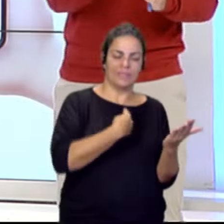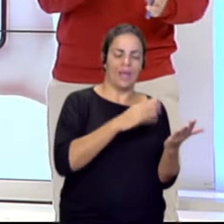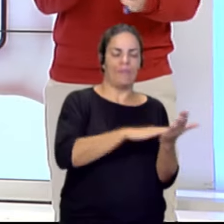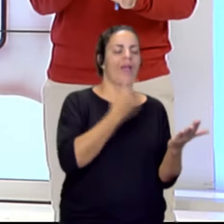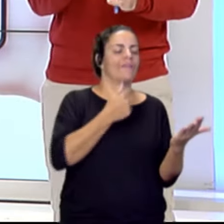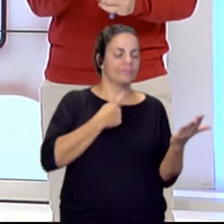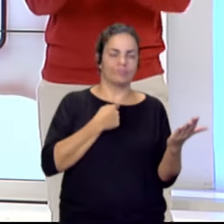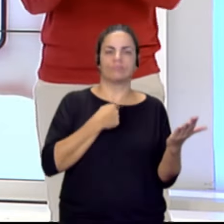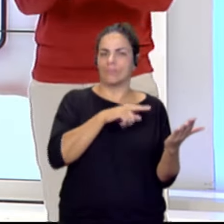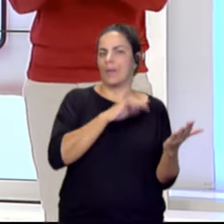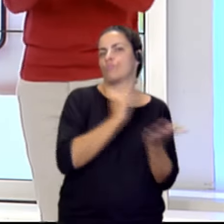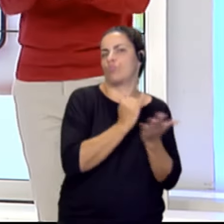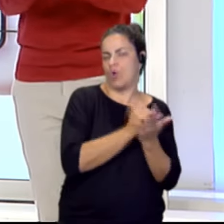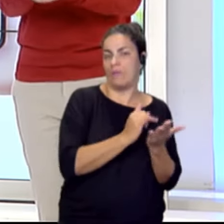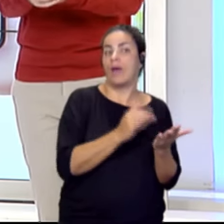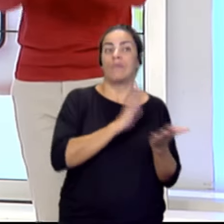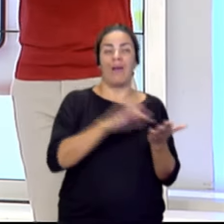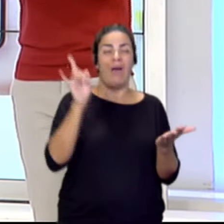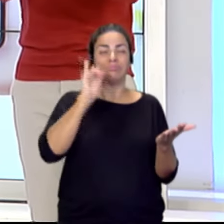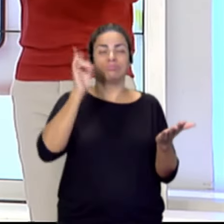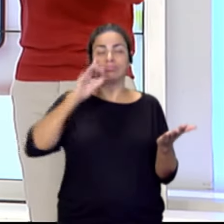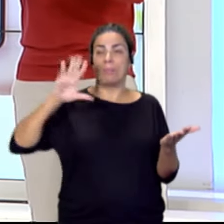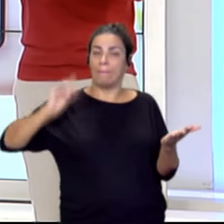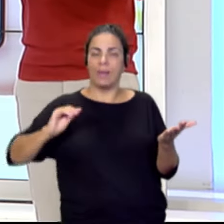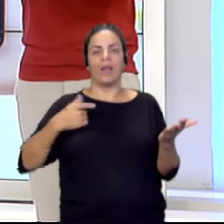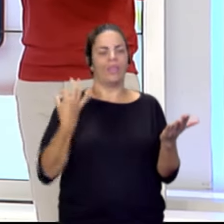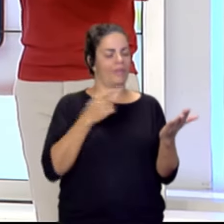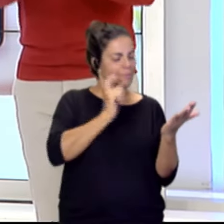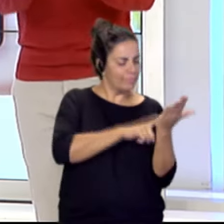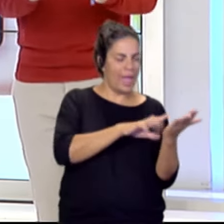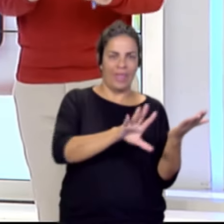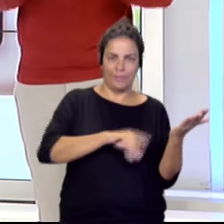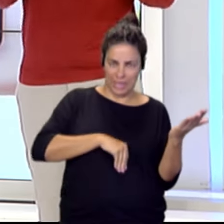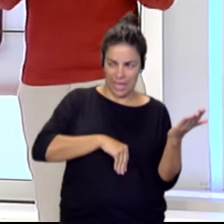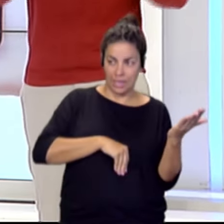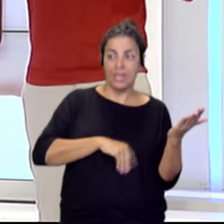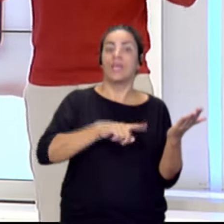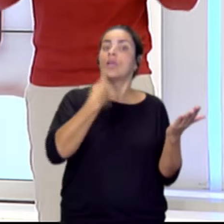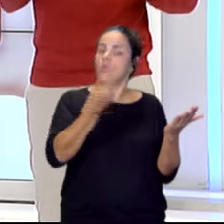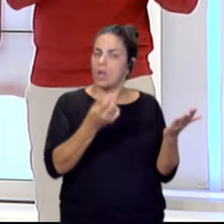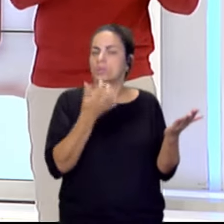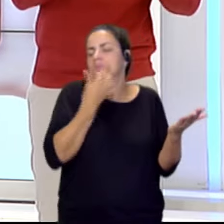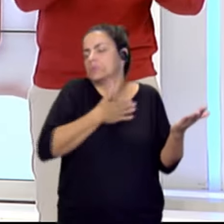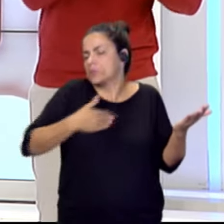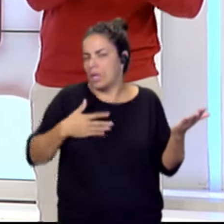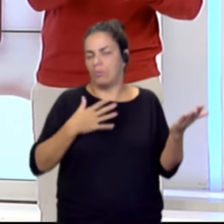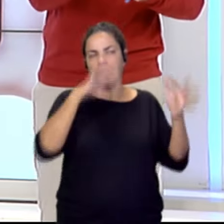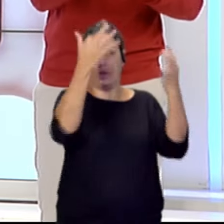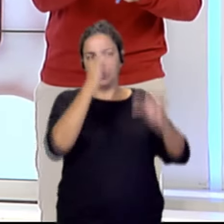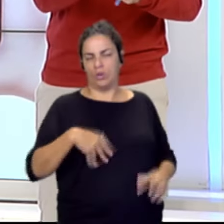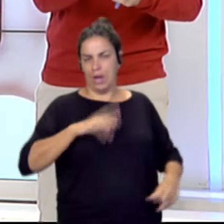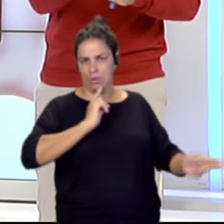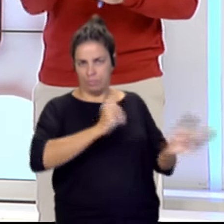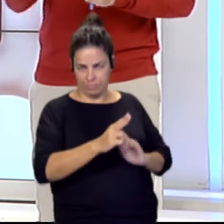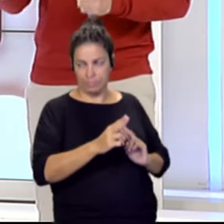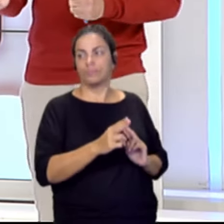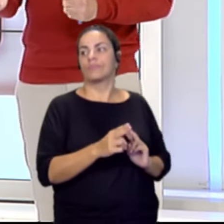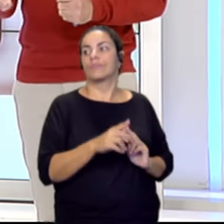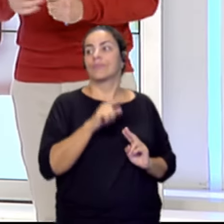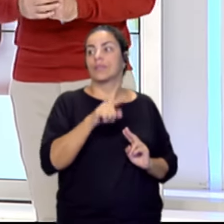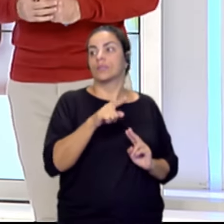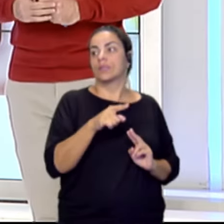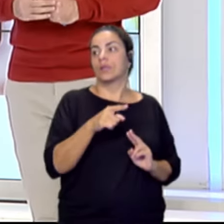móvil deje de sonar hay que apretar el botón de aceptar, lo veremos debajo del mensaje, y luego podremos responder si nos apetece a un cuestionario. Esa información es importante, llega